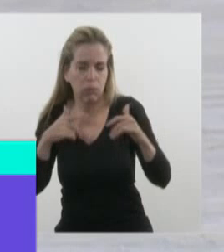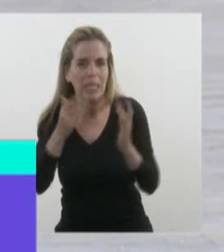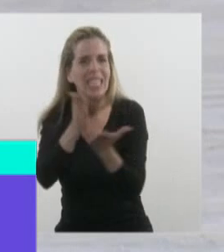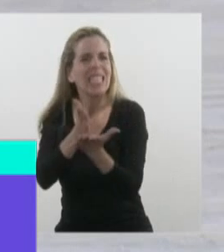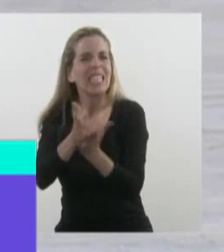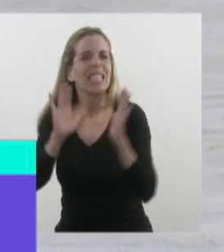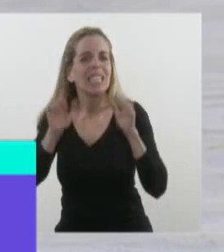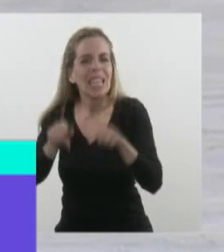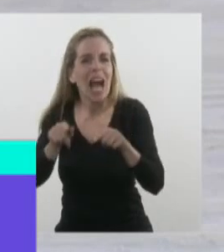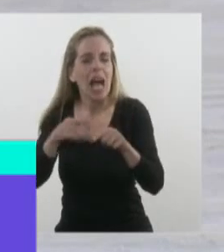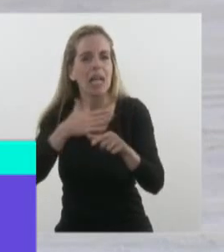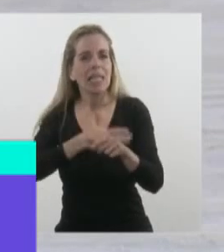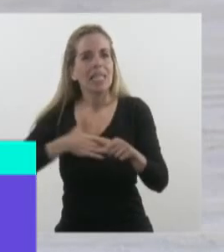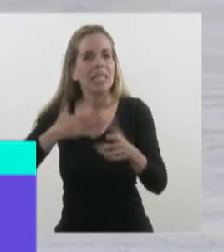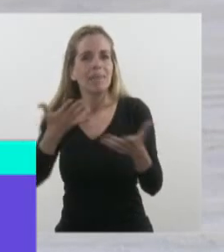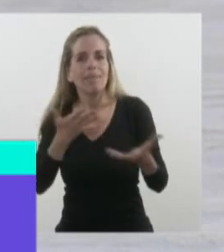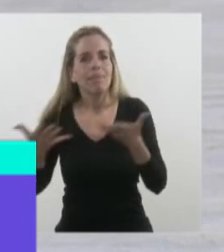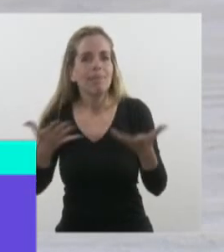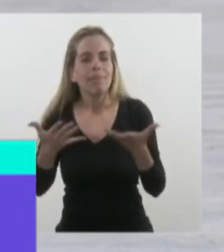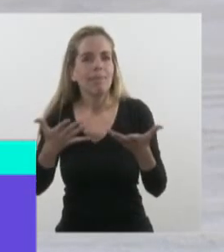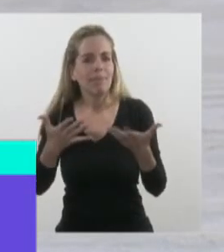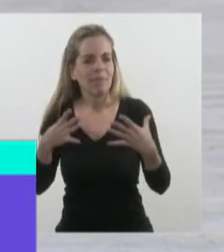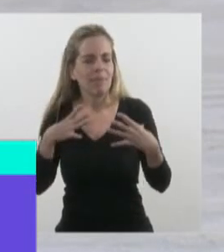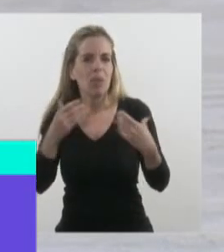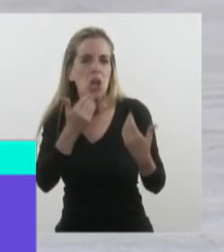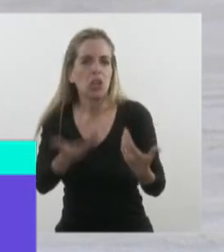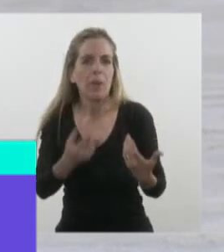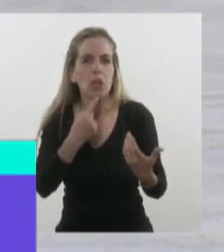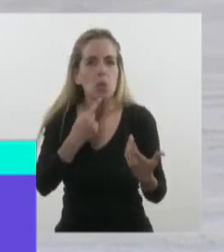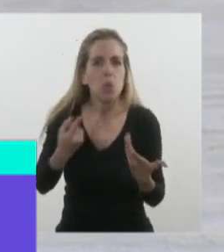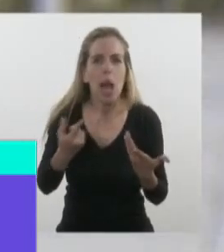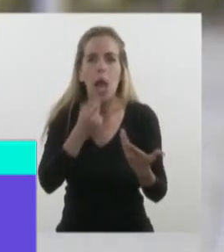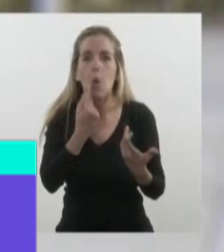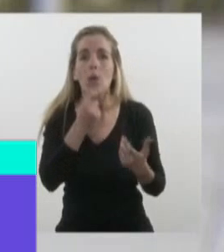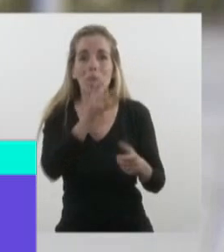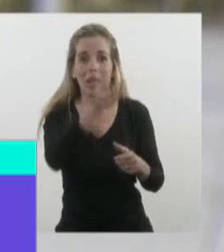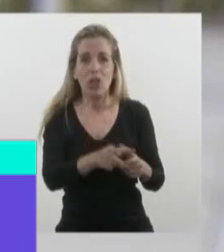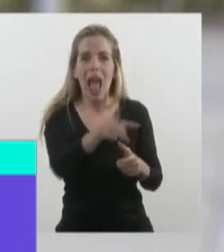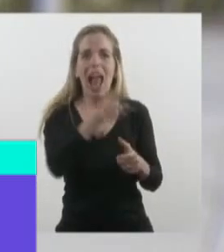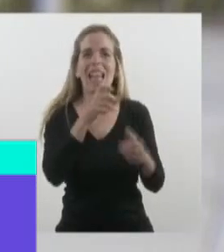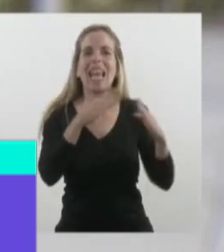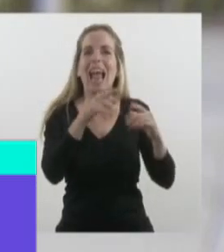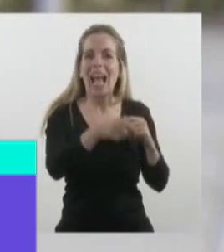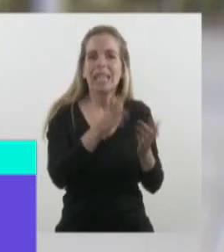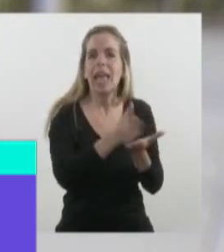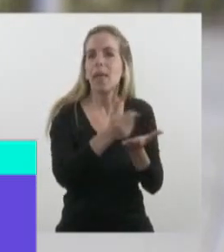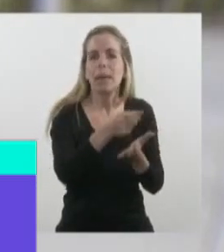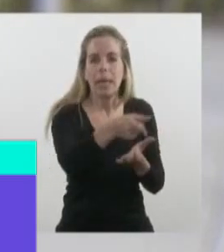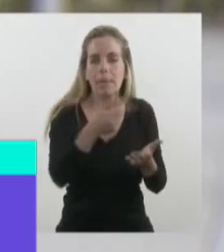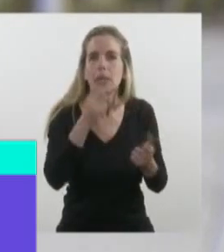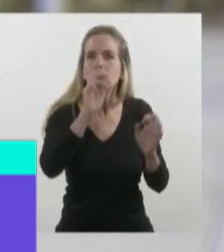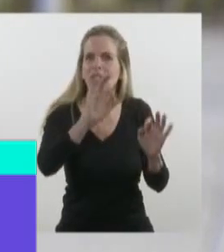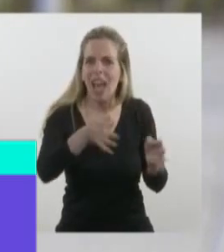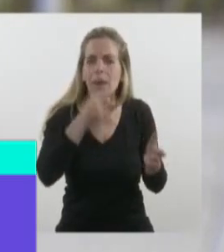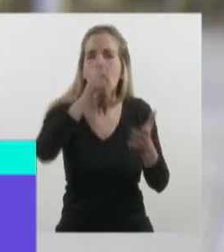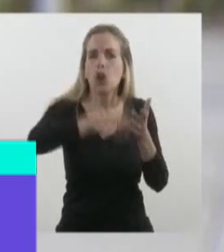esa sensación de inseguridad por no saber qué va a pasar cuando el contrato termine, es también